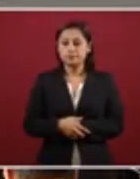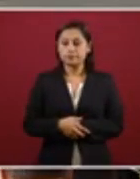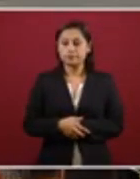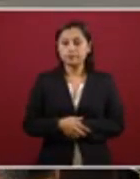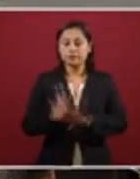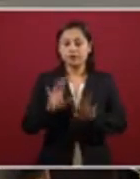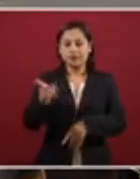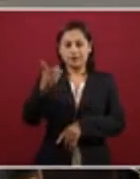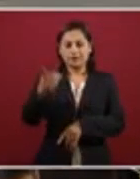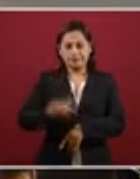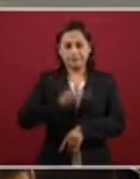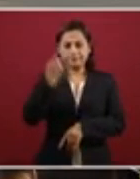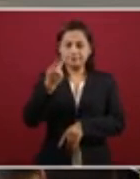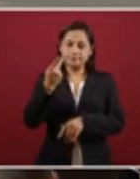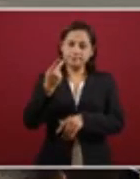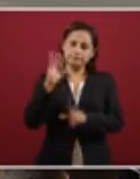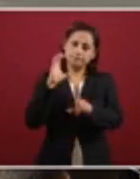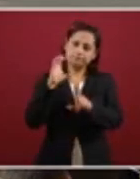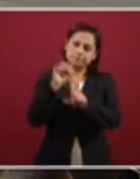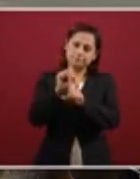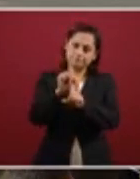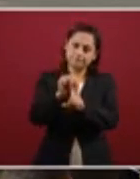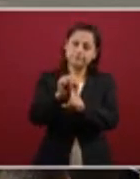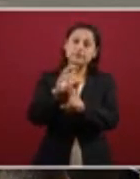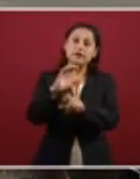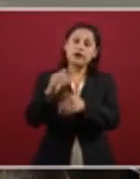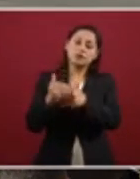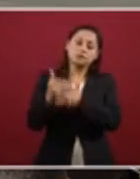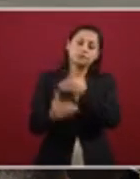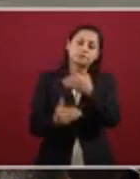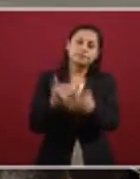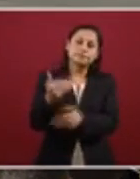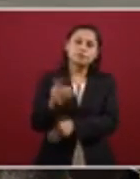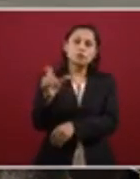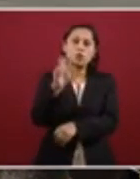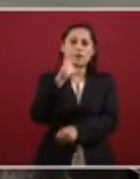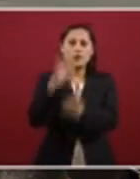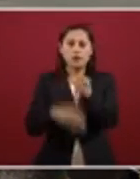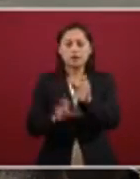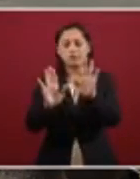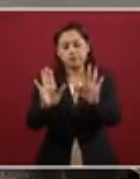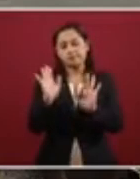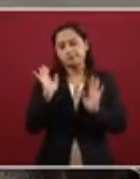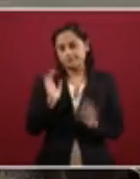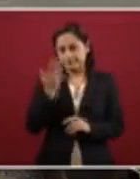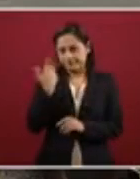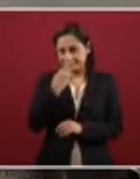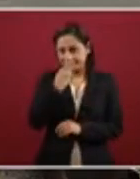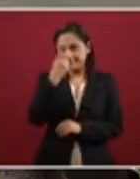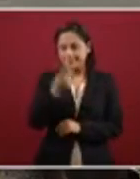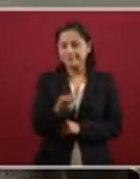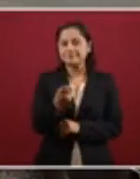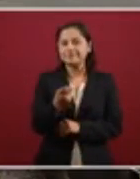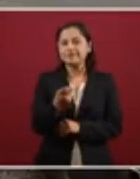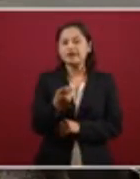Bien, sobre los avances y cuándo concluirá este programa, como decíamos, primero tenemos que garantizar la atención de